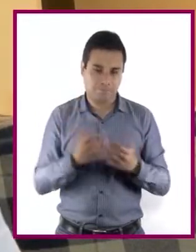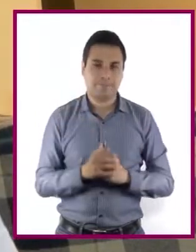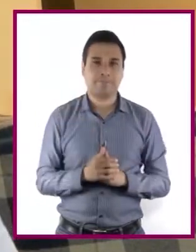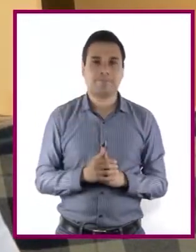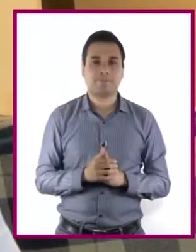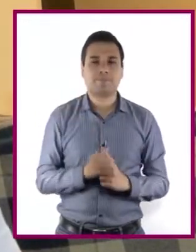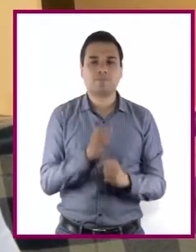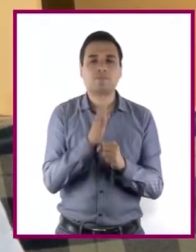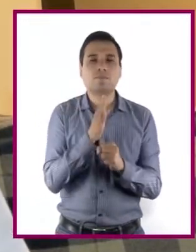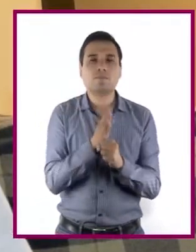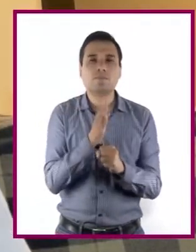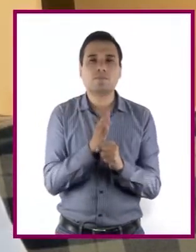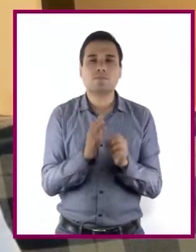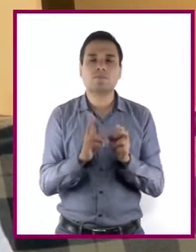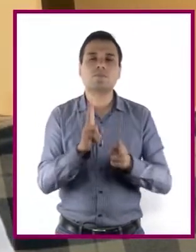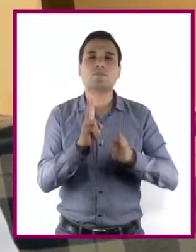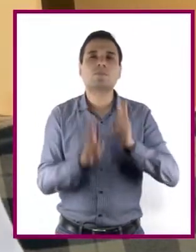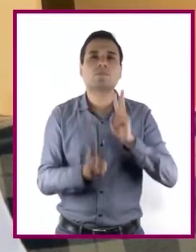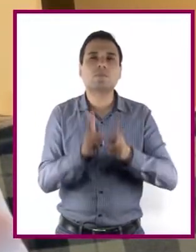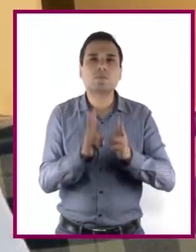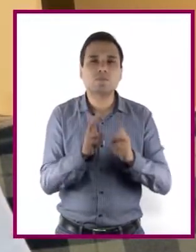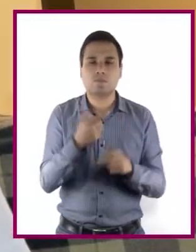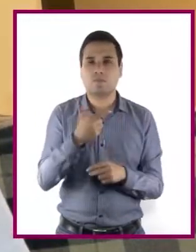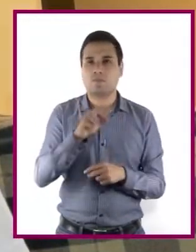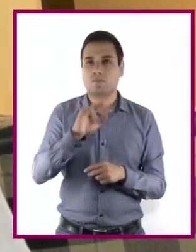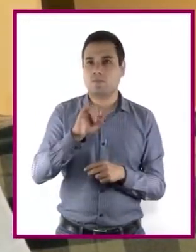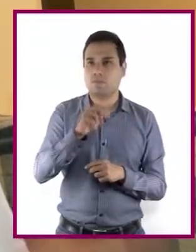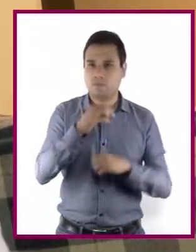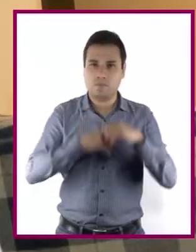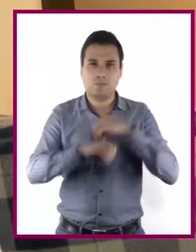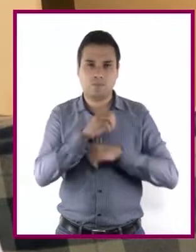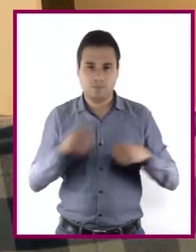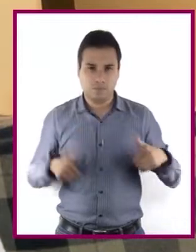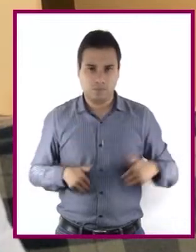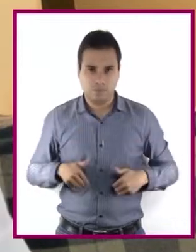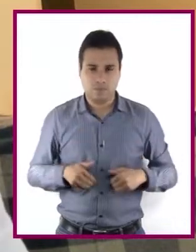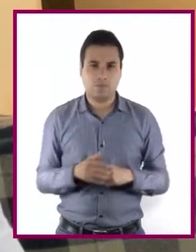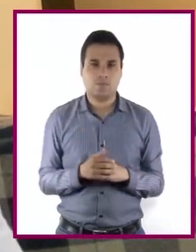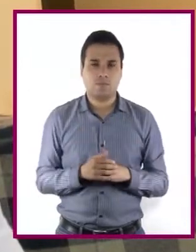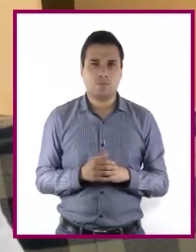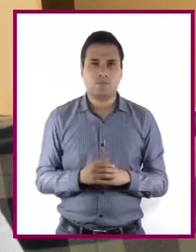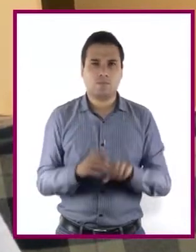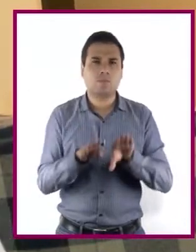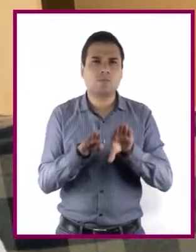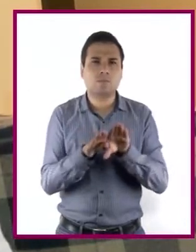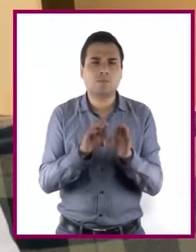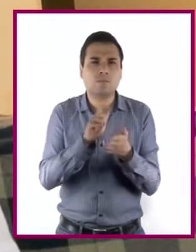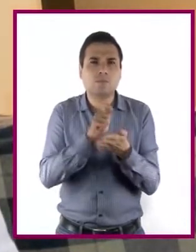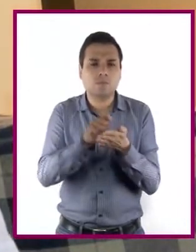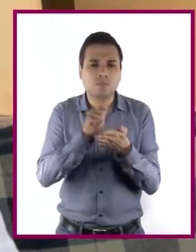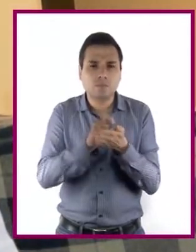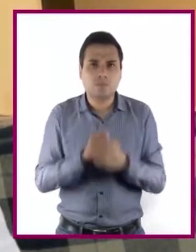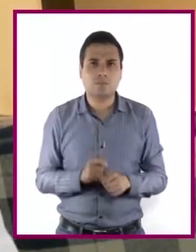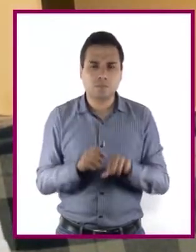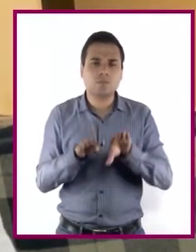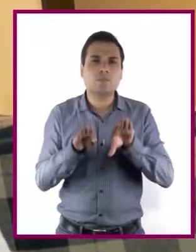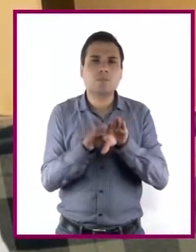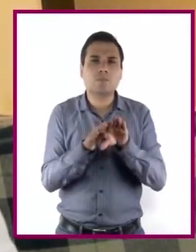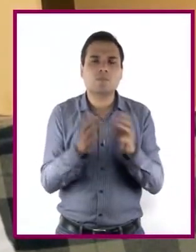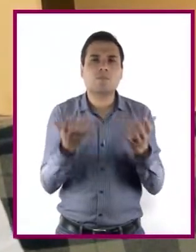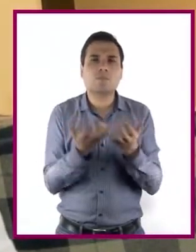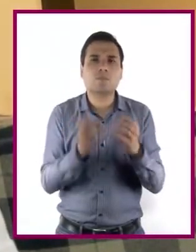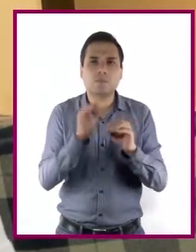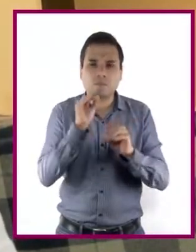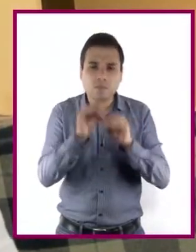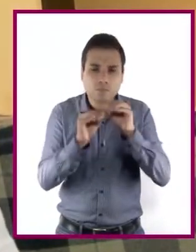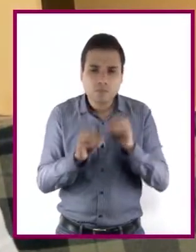hoy vengo a hablarles sobre los guiones y las obras de teatro. Cómo escribir, cómo hacer guiones